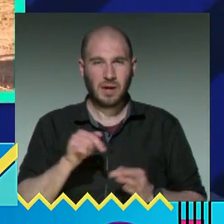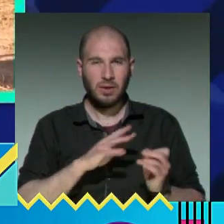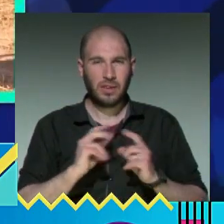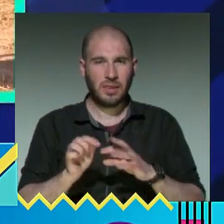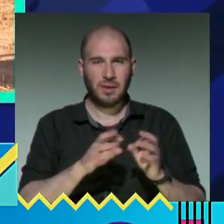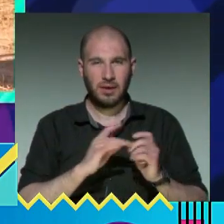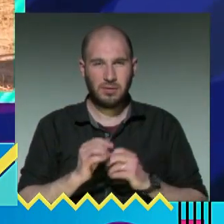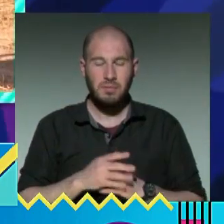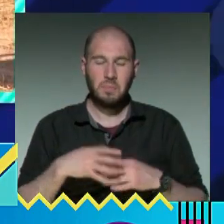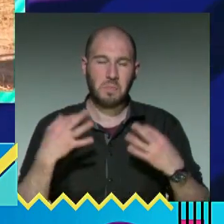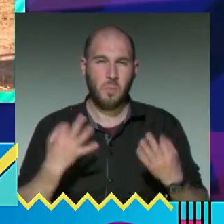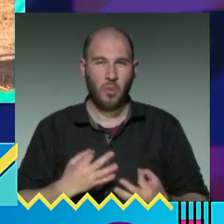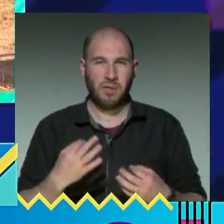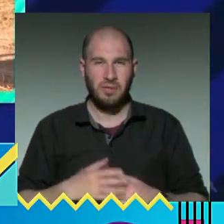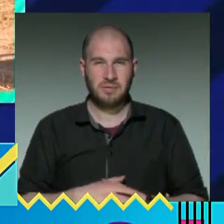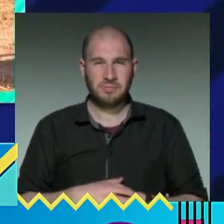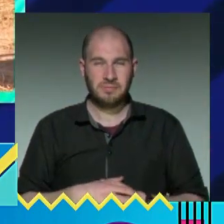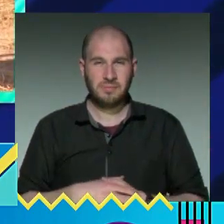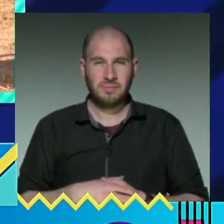discusión y es bueno que se